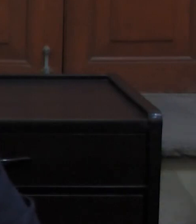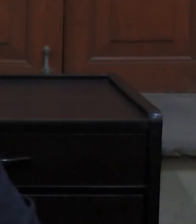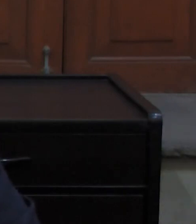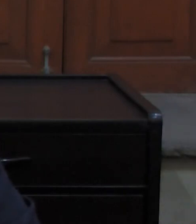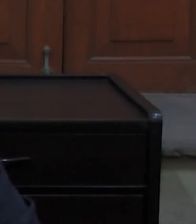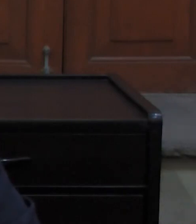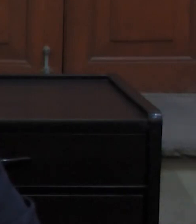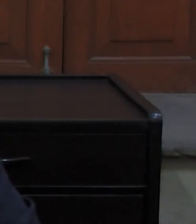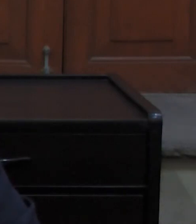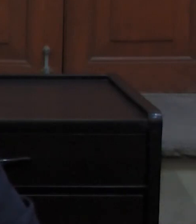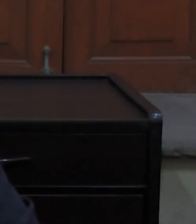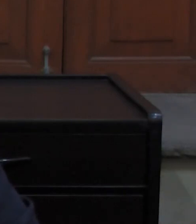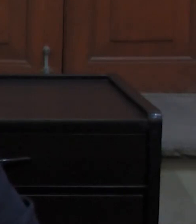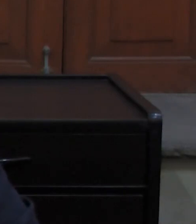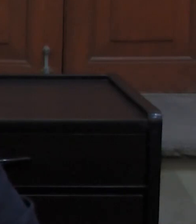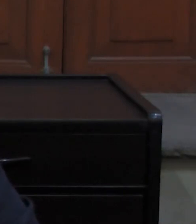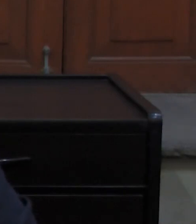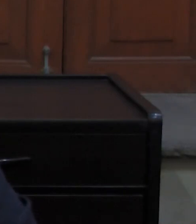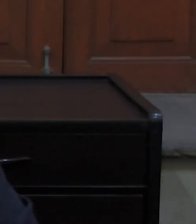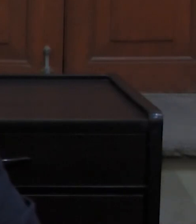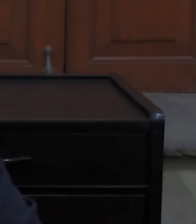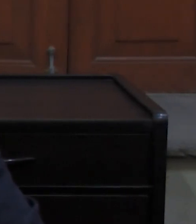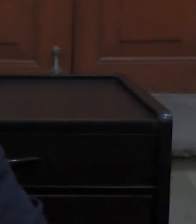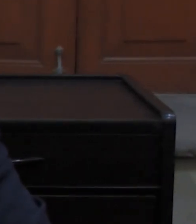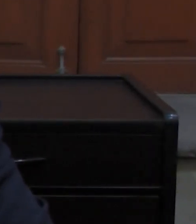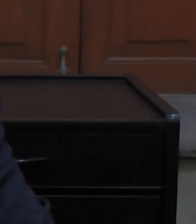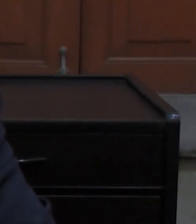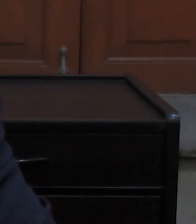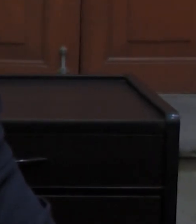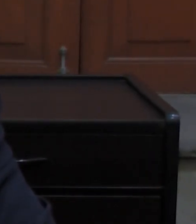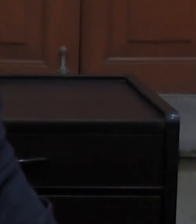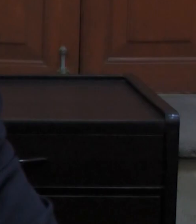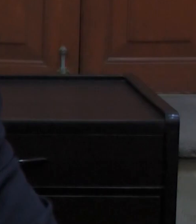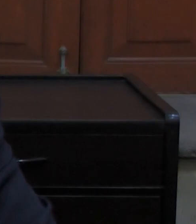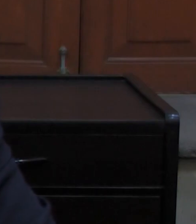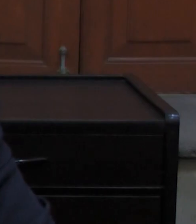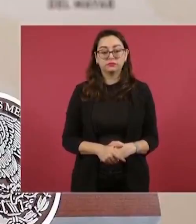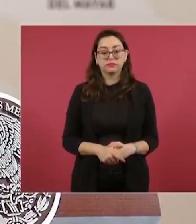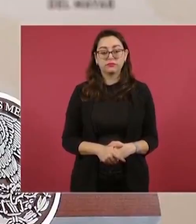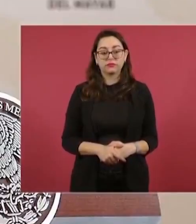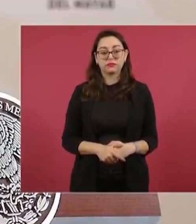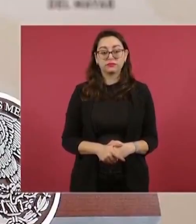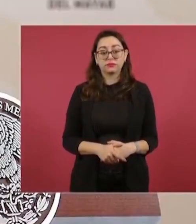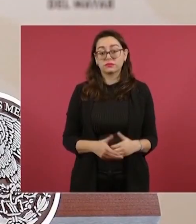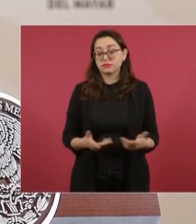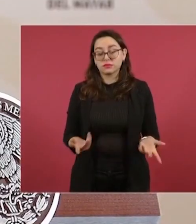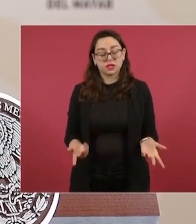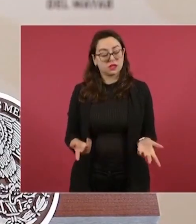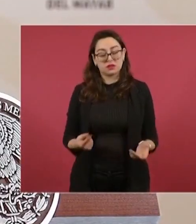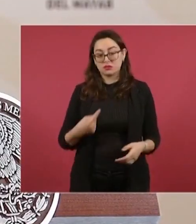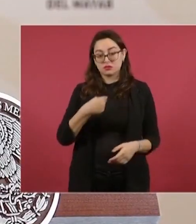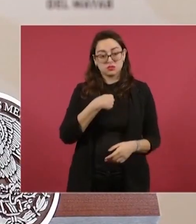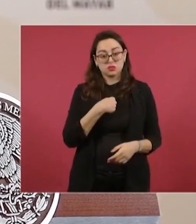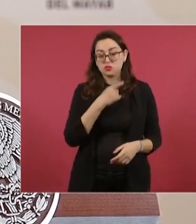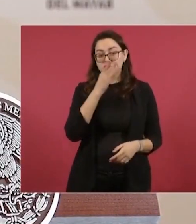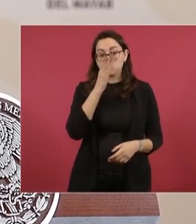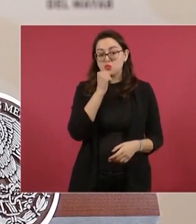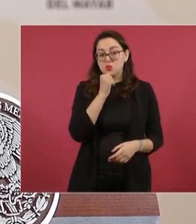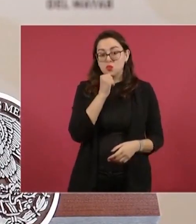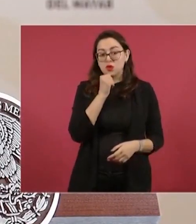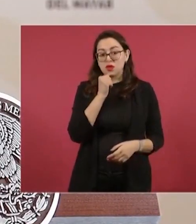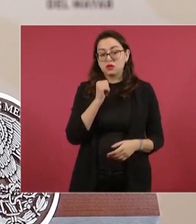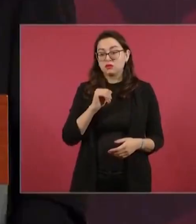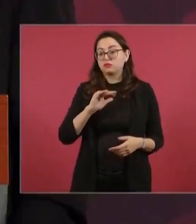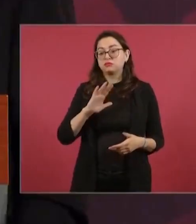Para el coordinador de los diputados del PRI en el Congreso de Jalisco, Hugo Contreras Cepeda, el paquete de reformas que presentó el